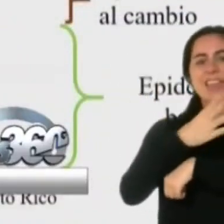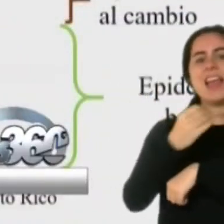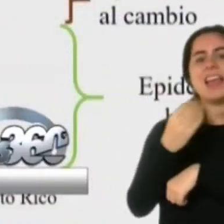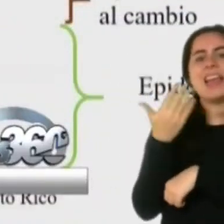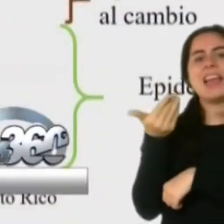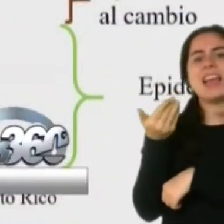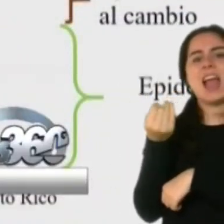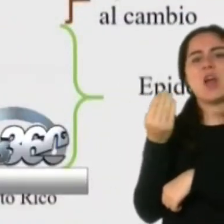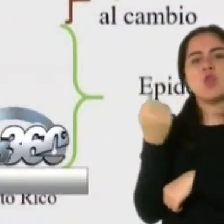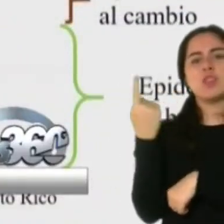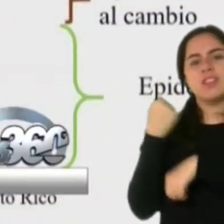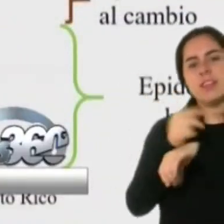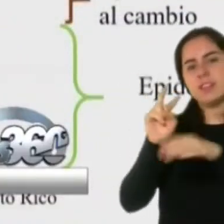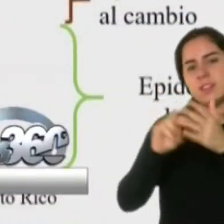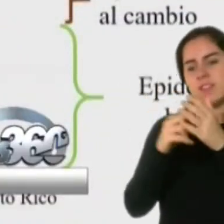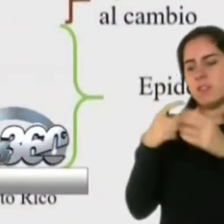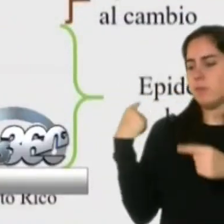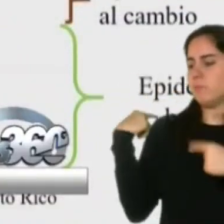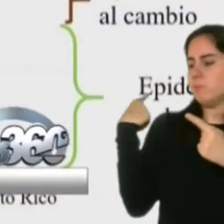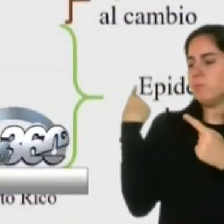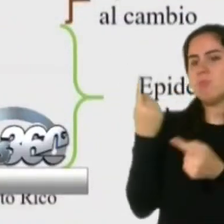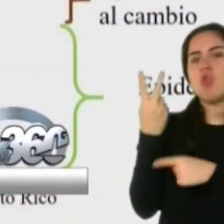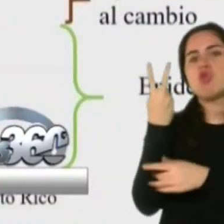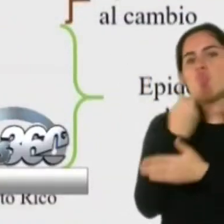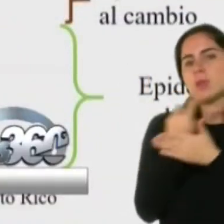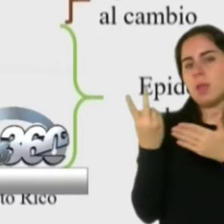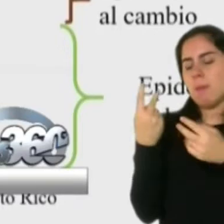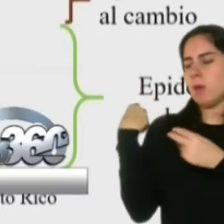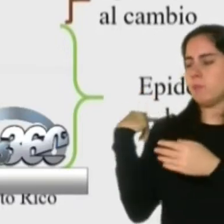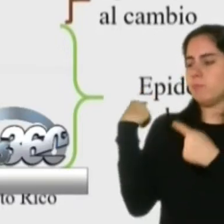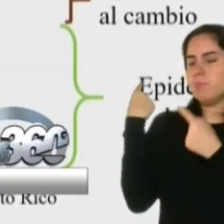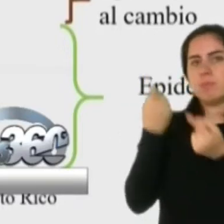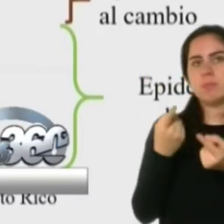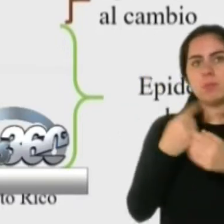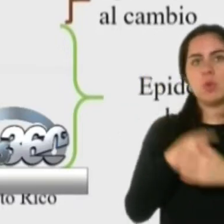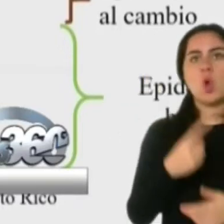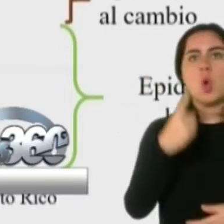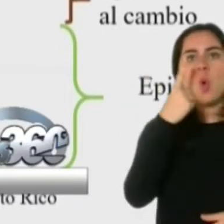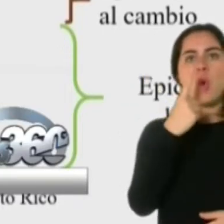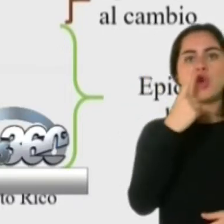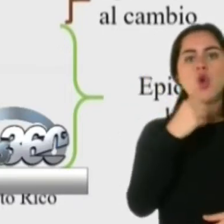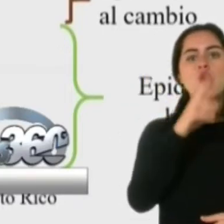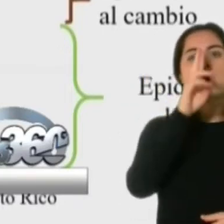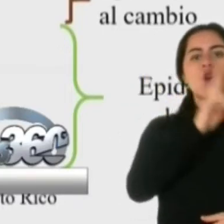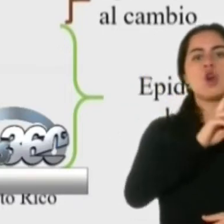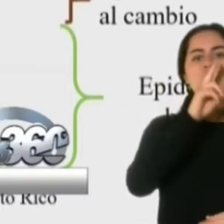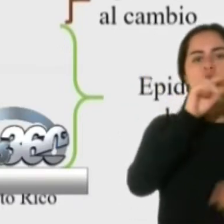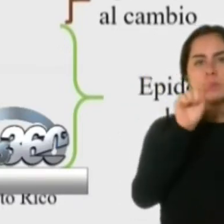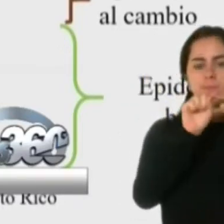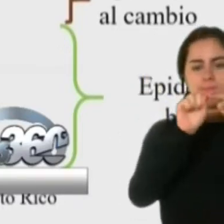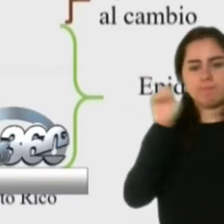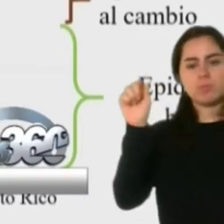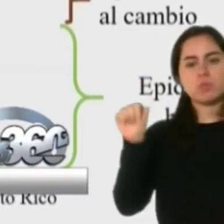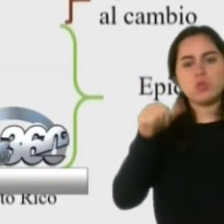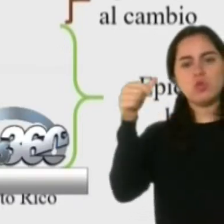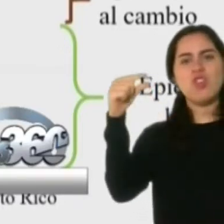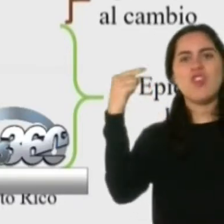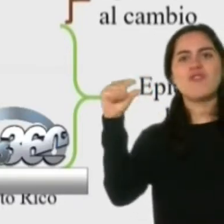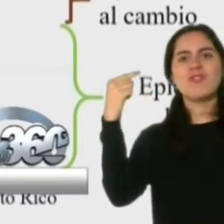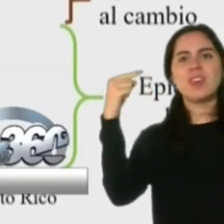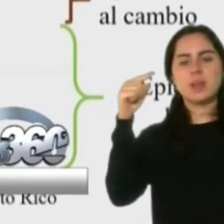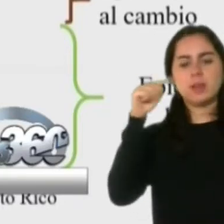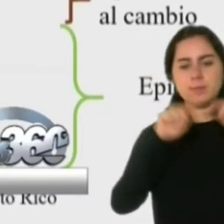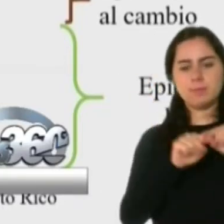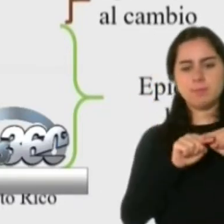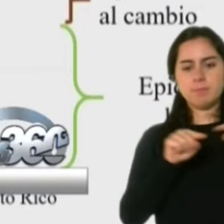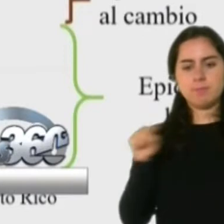una relación. Vemos una línea roja y una verde. Cuando los valores, cada puntito es un día, cuando la línea azul está por encima de la línea